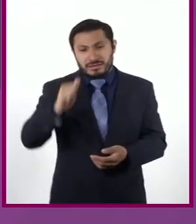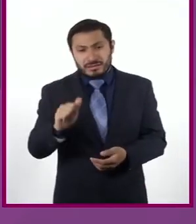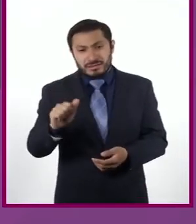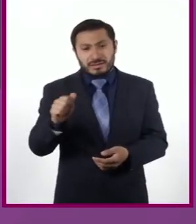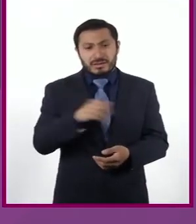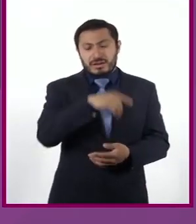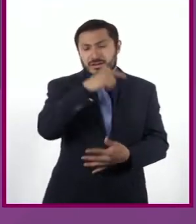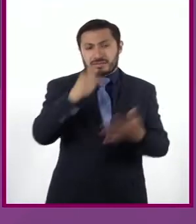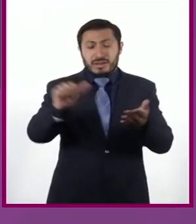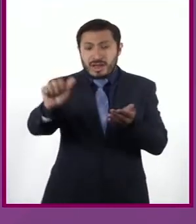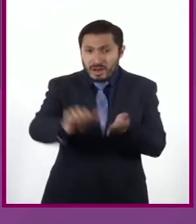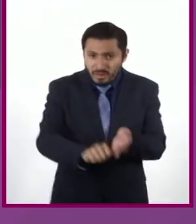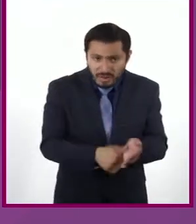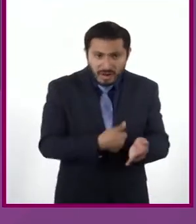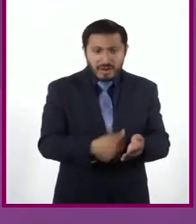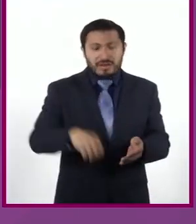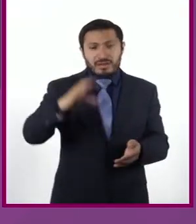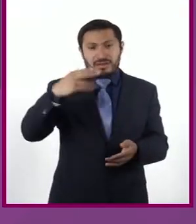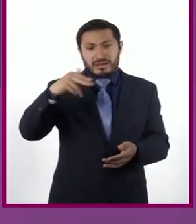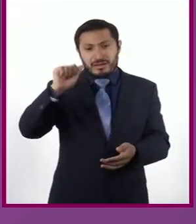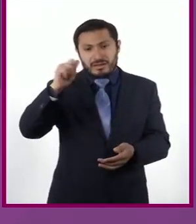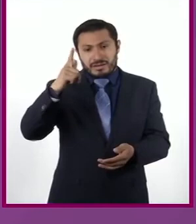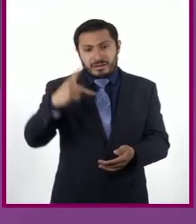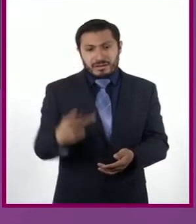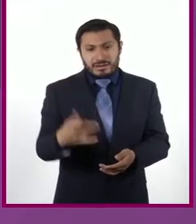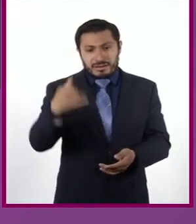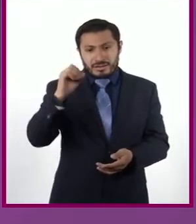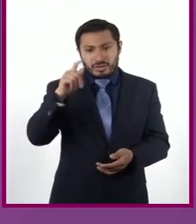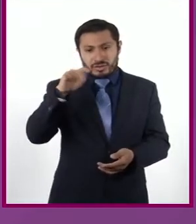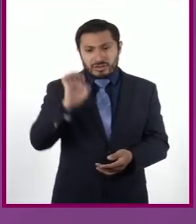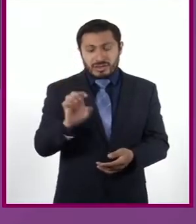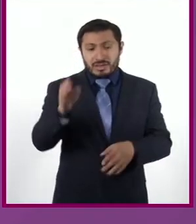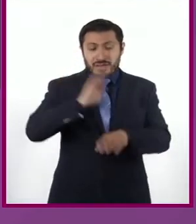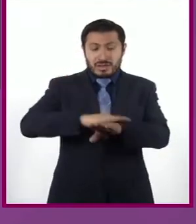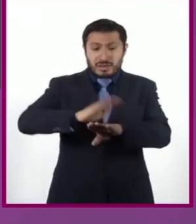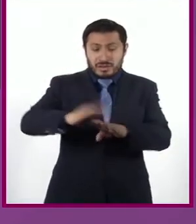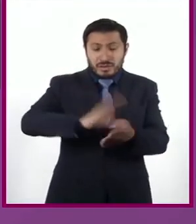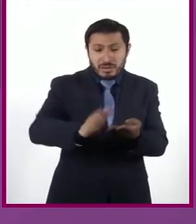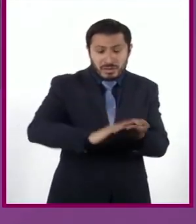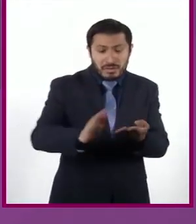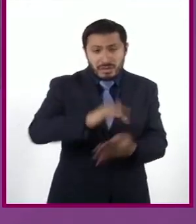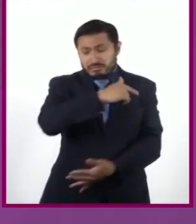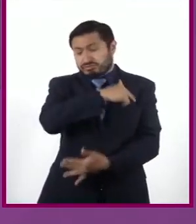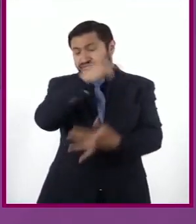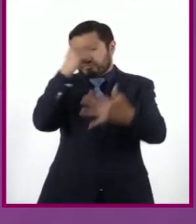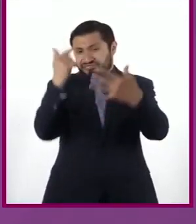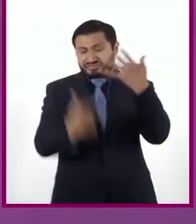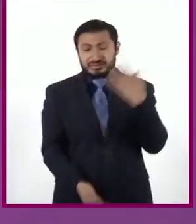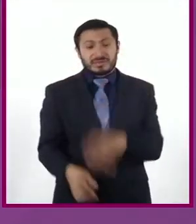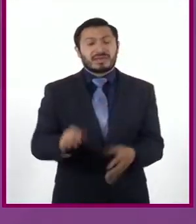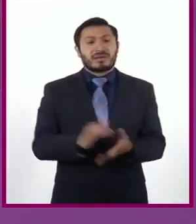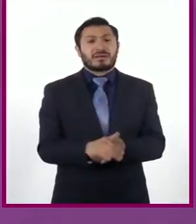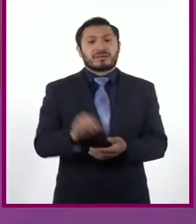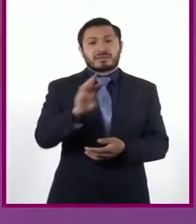huazontle, aguacate, chayote, nopal, amaranto y muchas otras más. A lo largo de 350